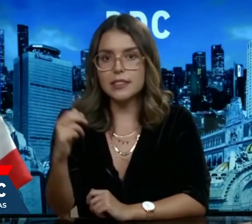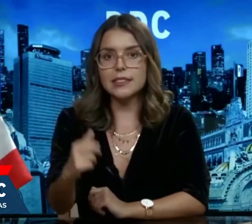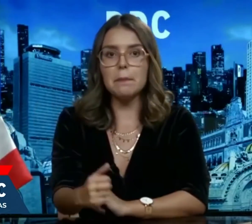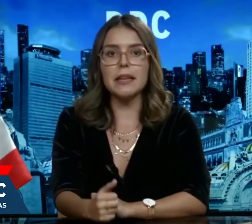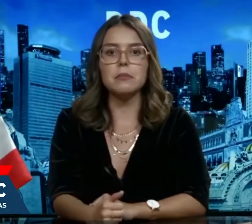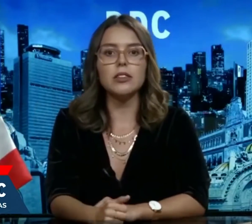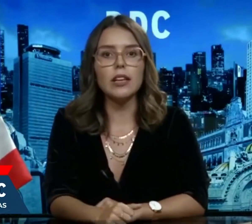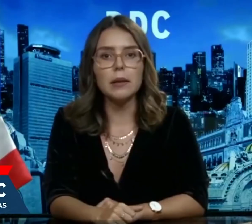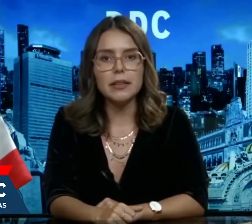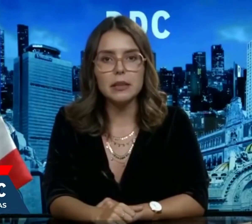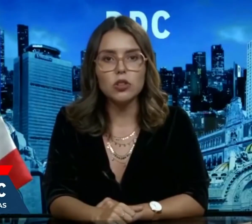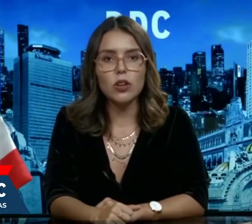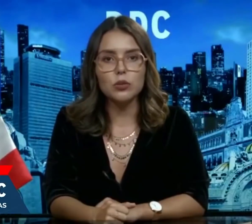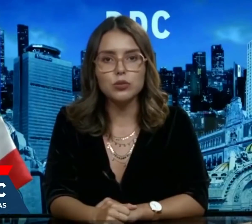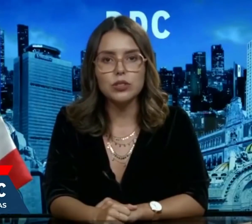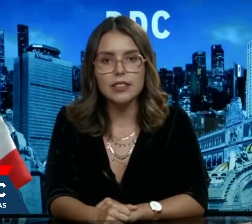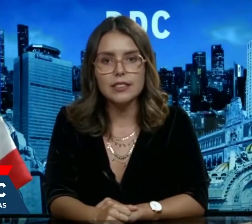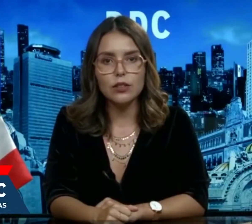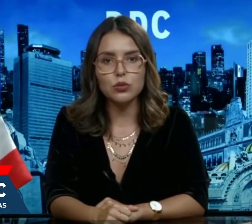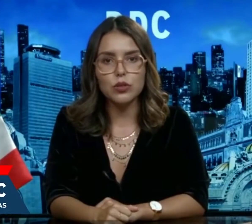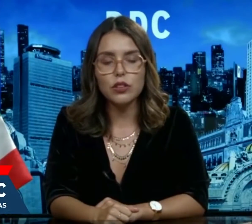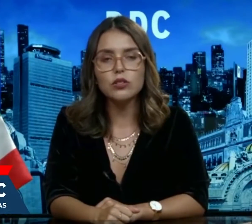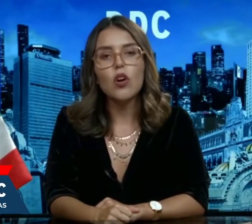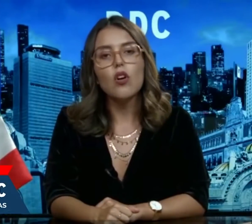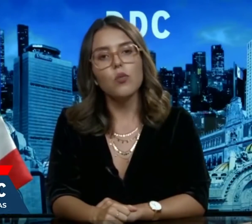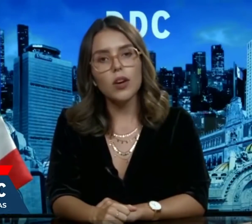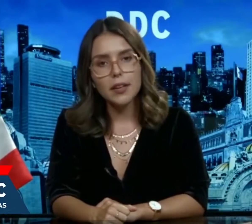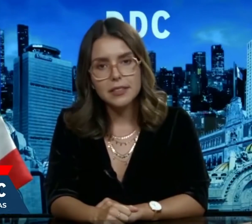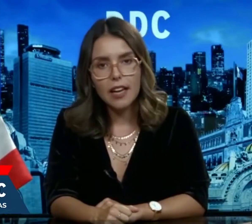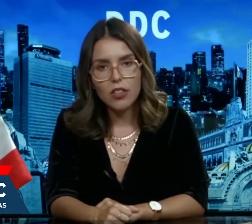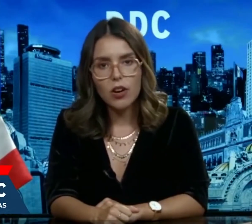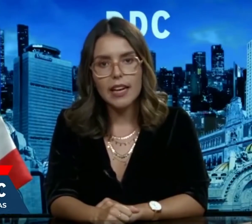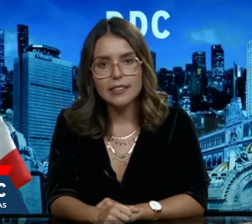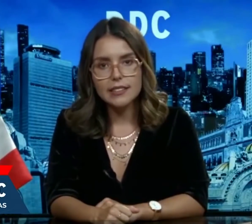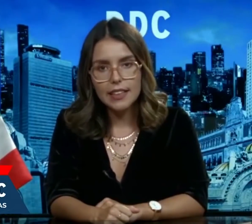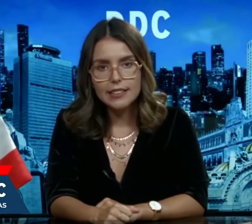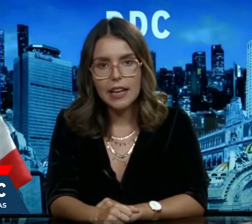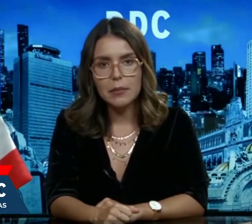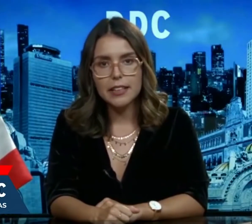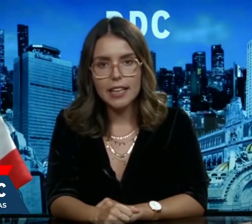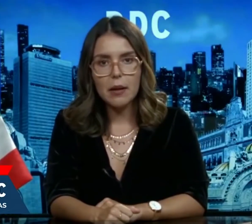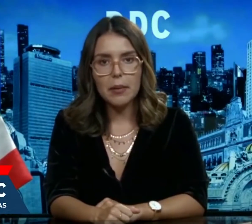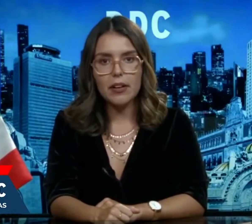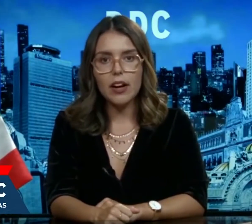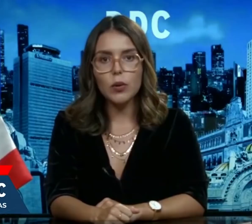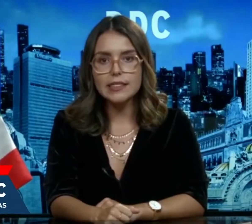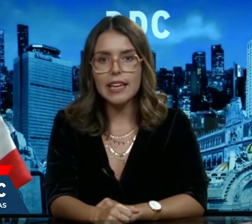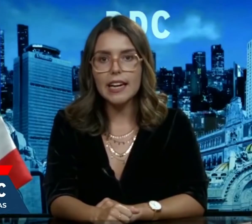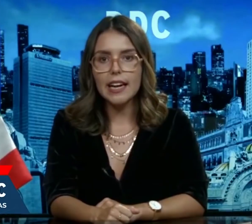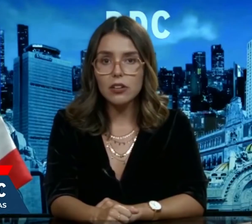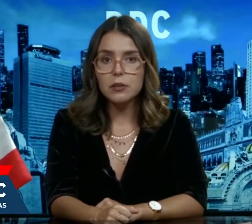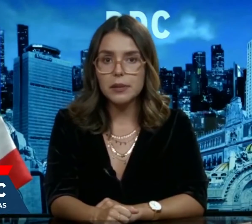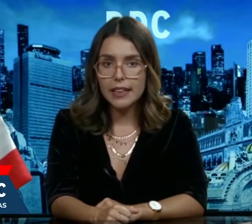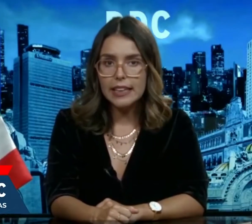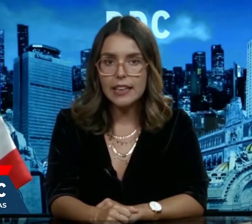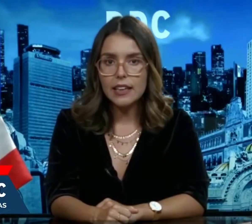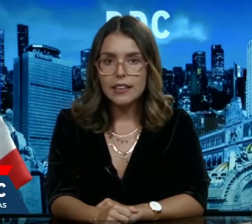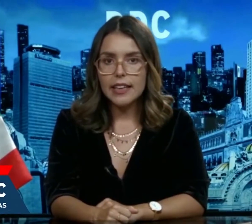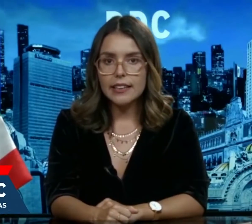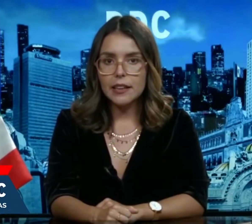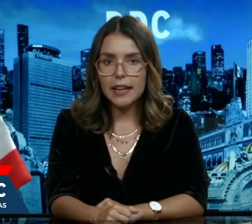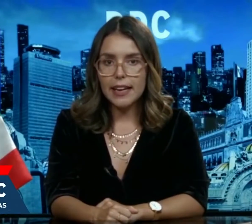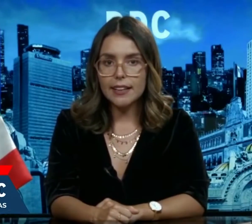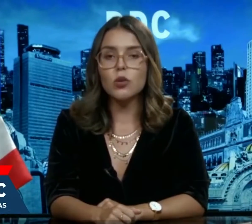como hombre libre, ¿no? Pues este impedimento del Departamento de Justicia de Estados Unidos fue revisado a las 10 de la mañana, pero la jueza Carol